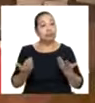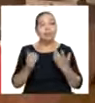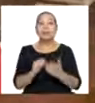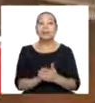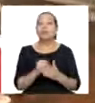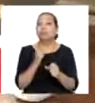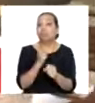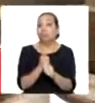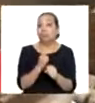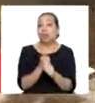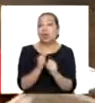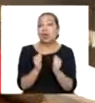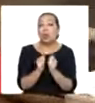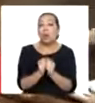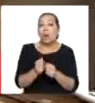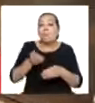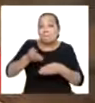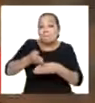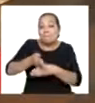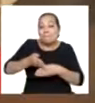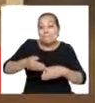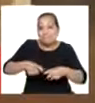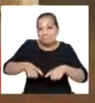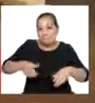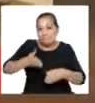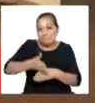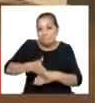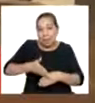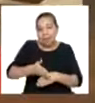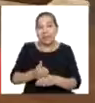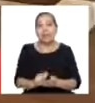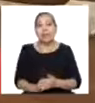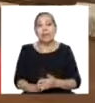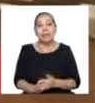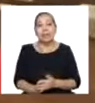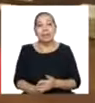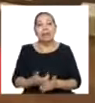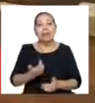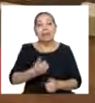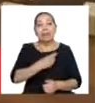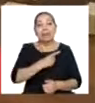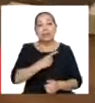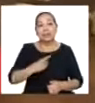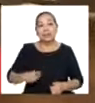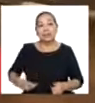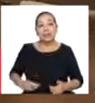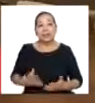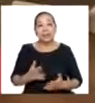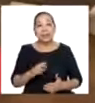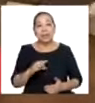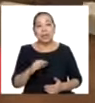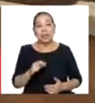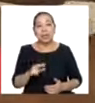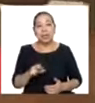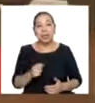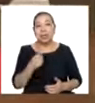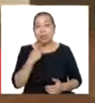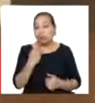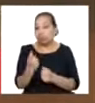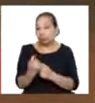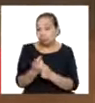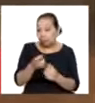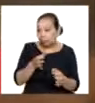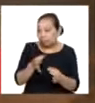que trabajen con madera. Precisamente me encuentro aquí con el director del CITE Madera, Gino Caturini, quien nos va a